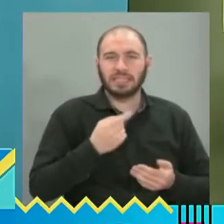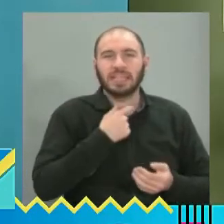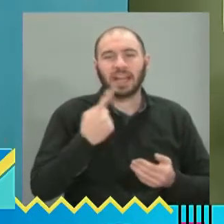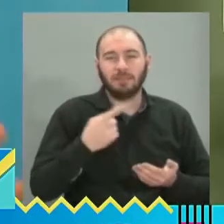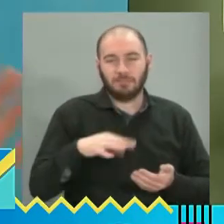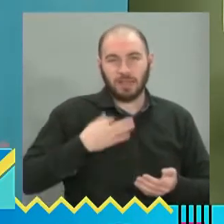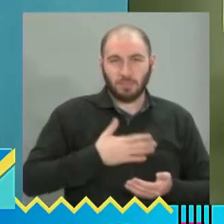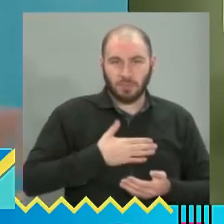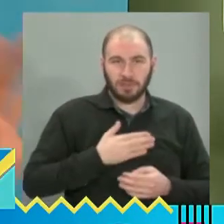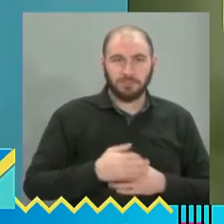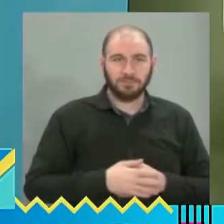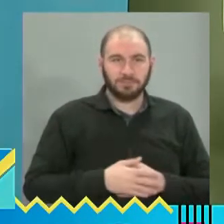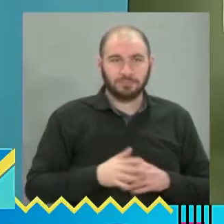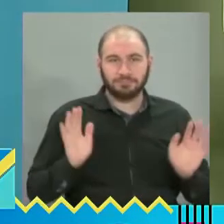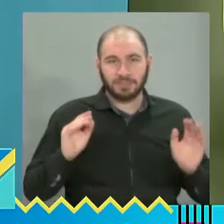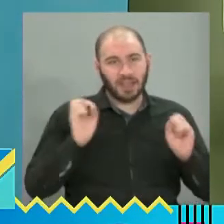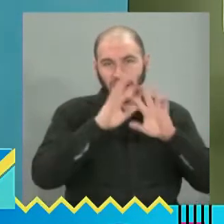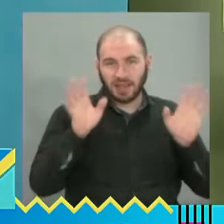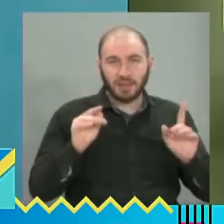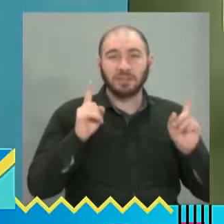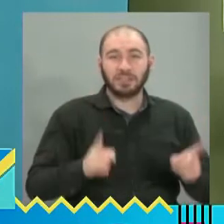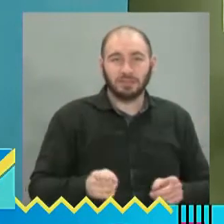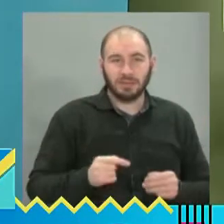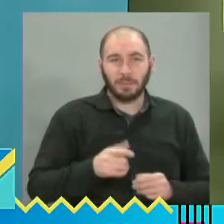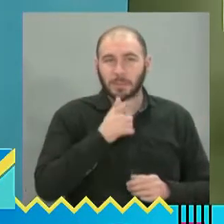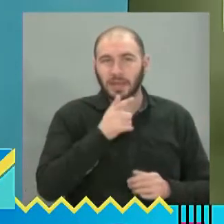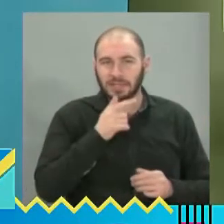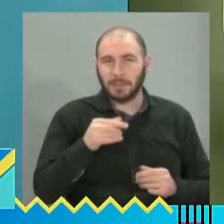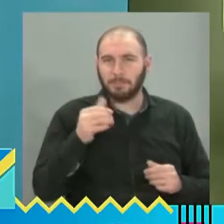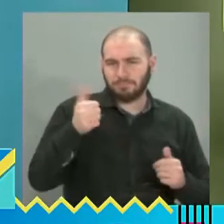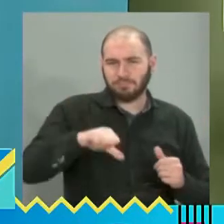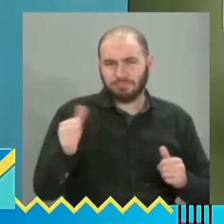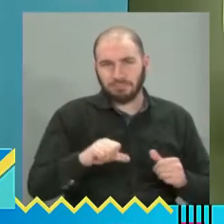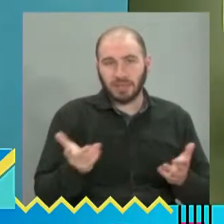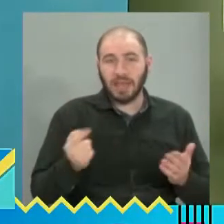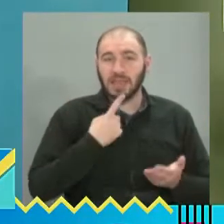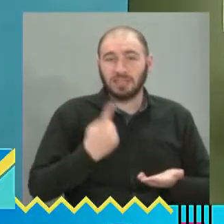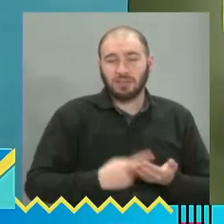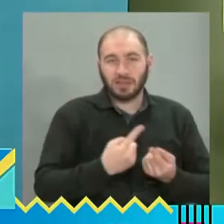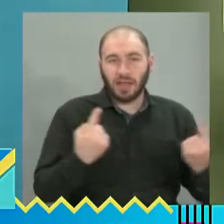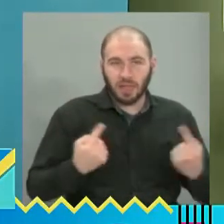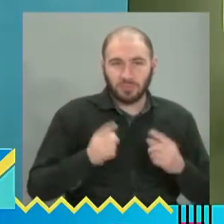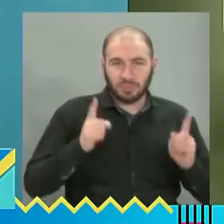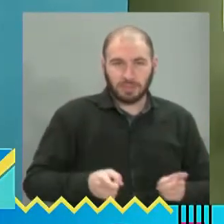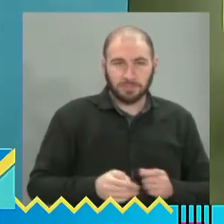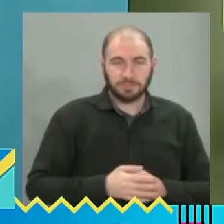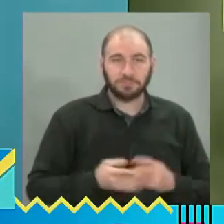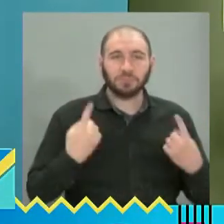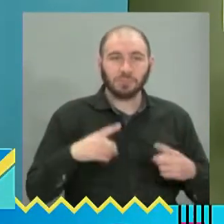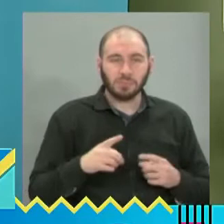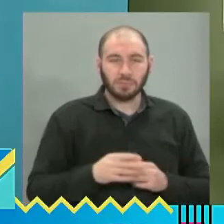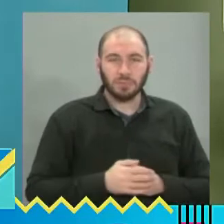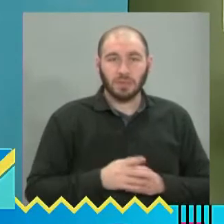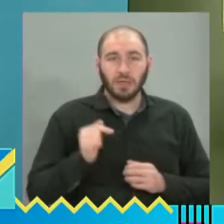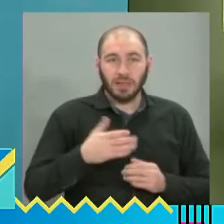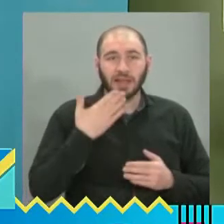su vida. Aclararlo porque también puede quedar como que está mal, bien o no fumar. Bueno, es una decisión de cada uno también. Pero sí hacer